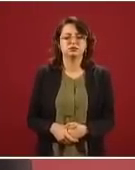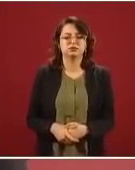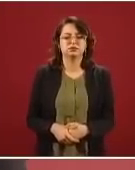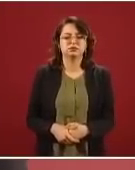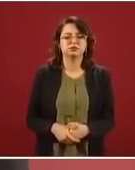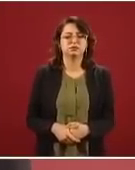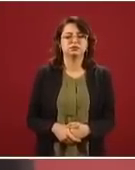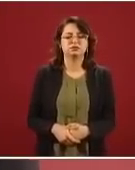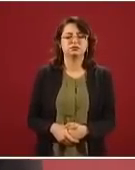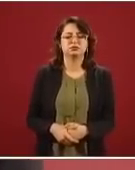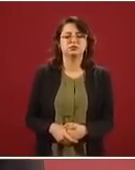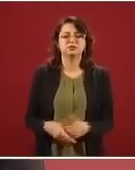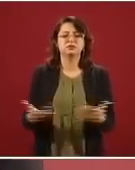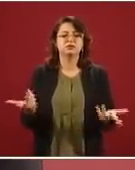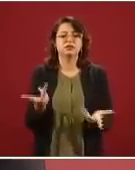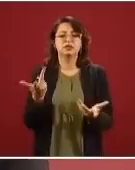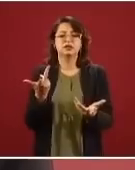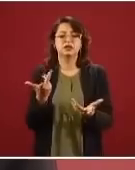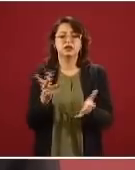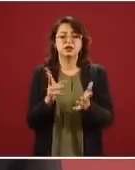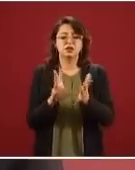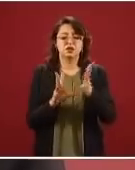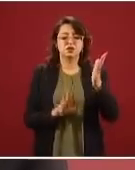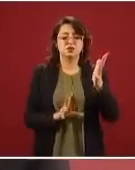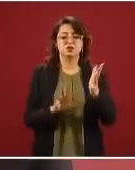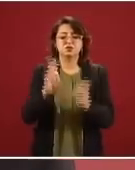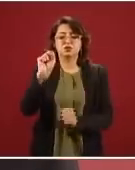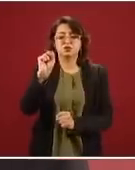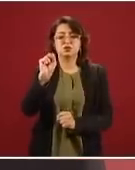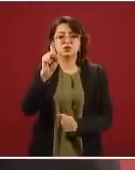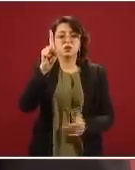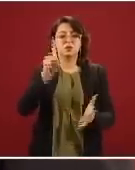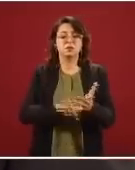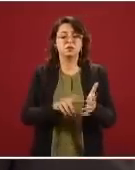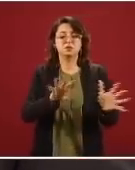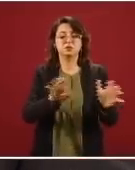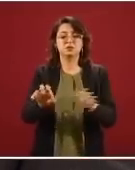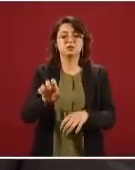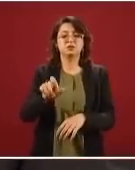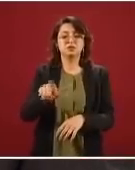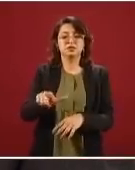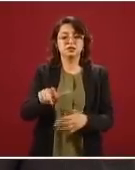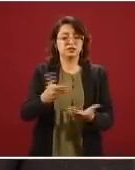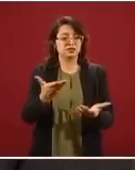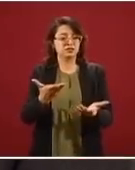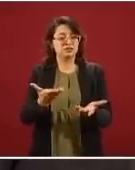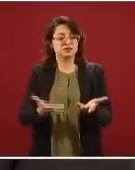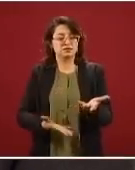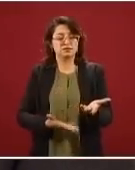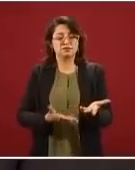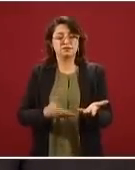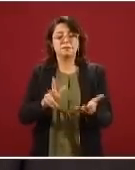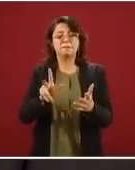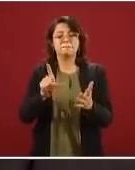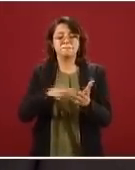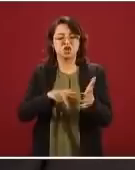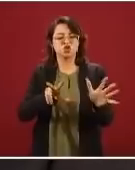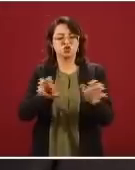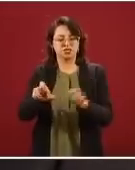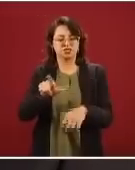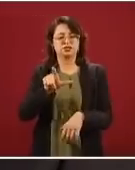de la promulgación de la Constitución del 17, si fue el